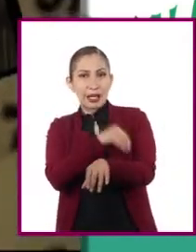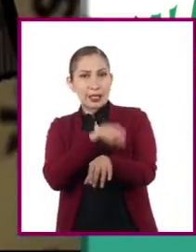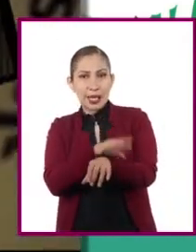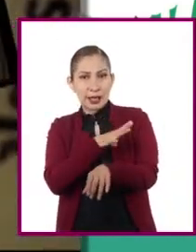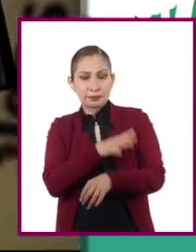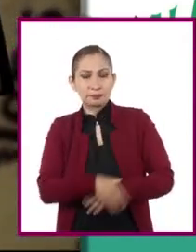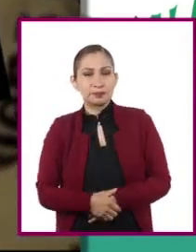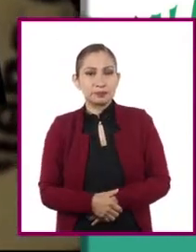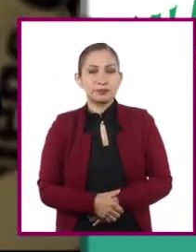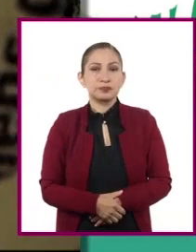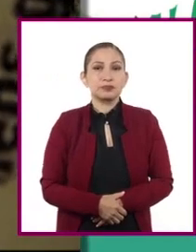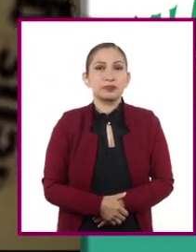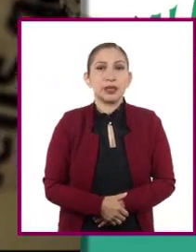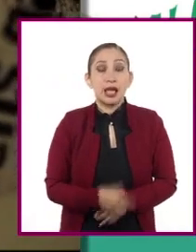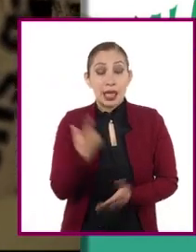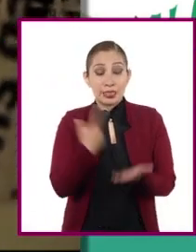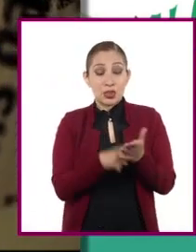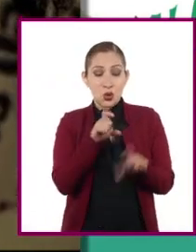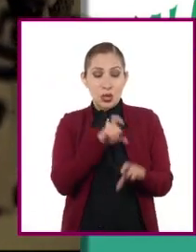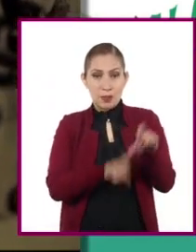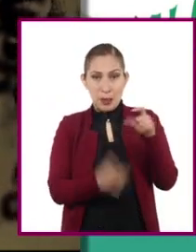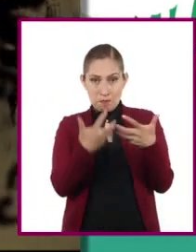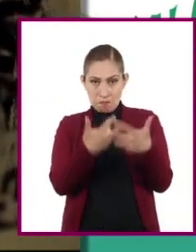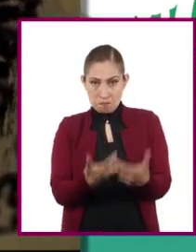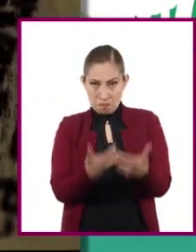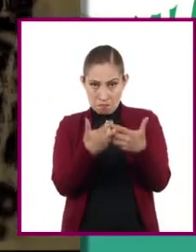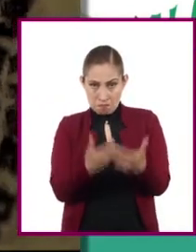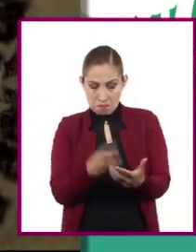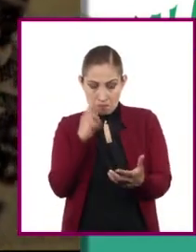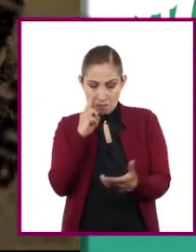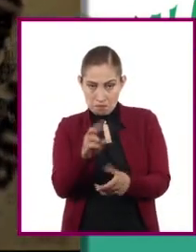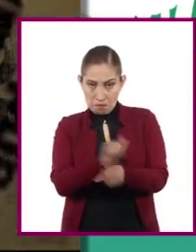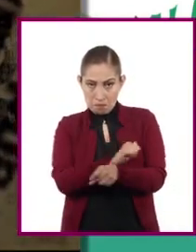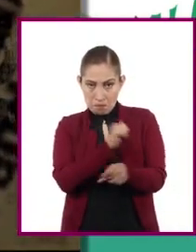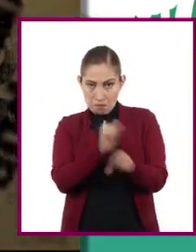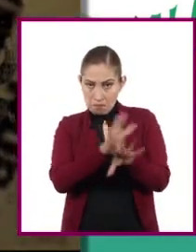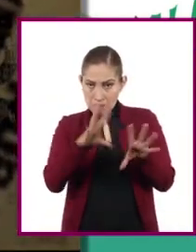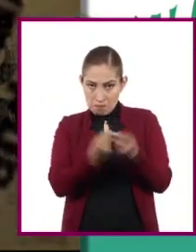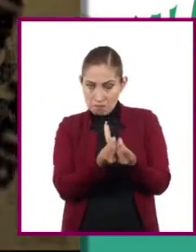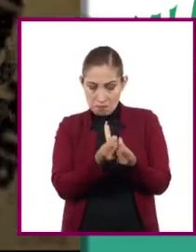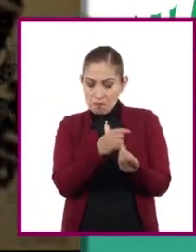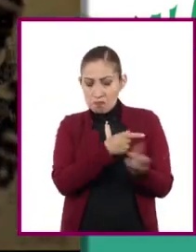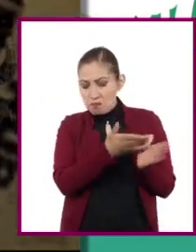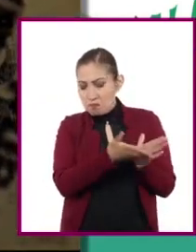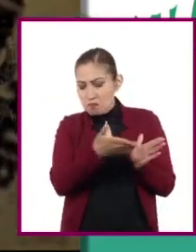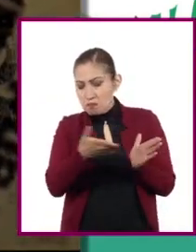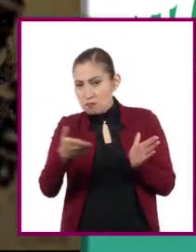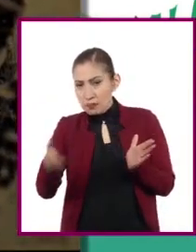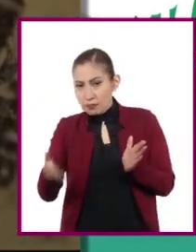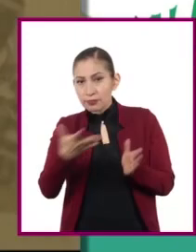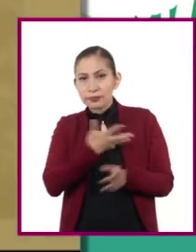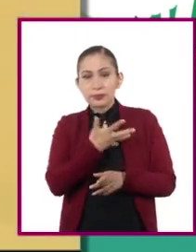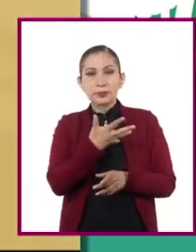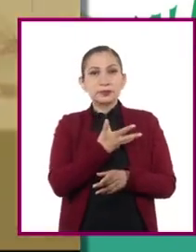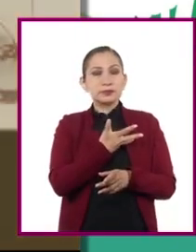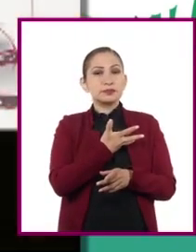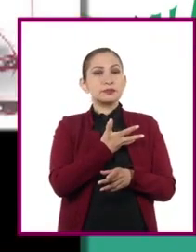energía? Las reacciones químicas, el proceso completo es, tenemos